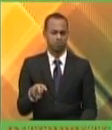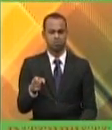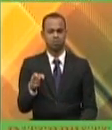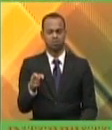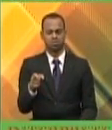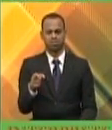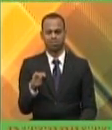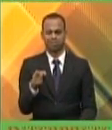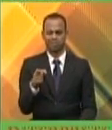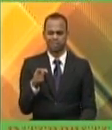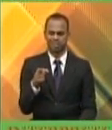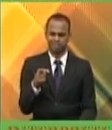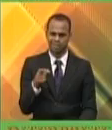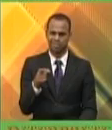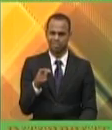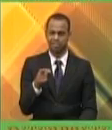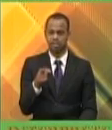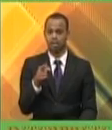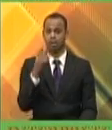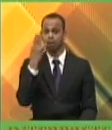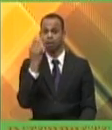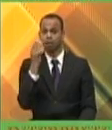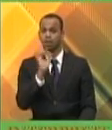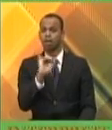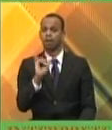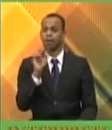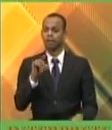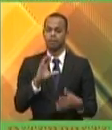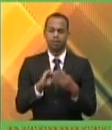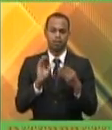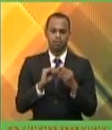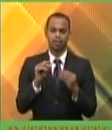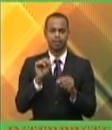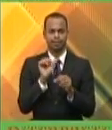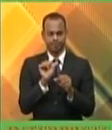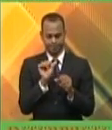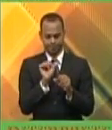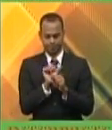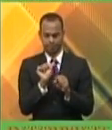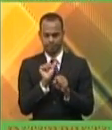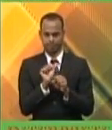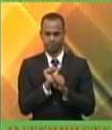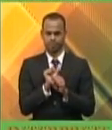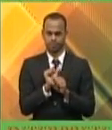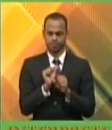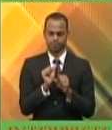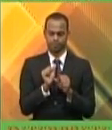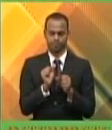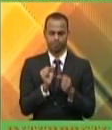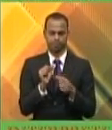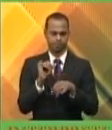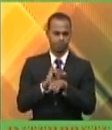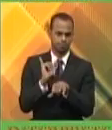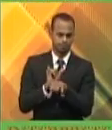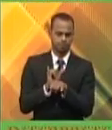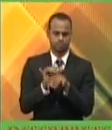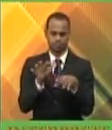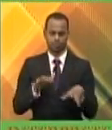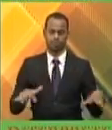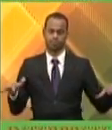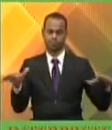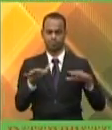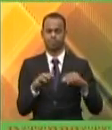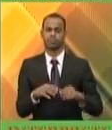es una barbaridad grande porque además ese fue un concepto que se trabajó desde las iglesias y desde todas partes